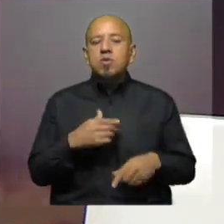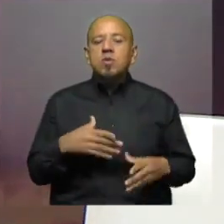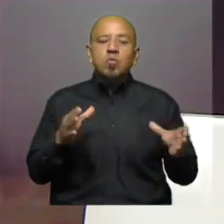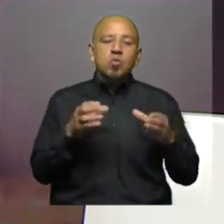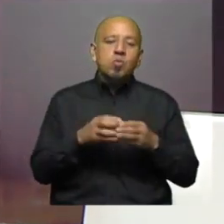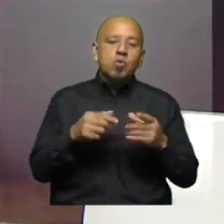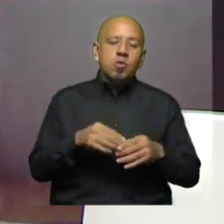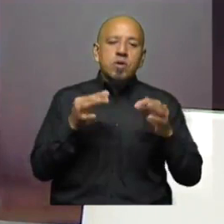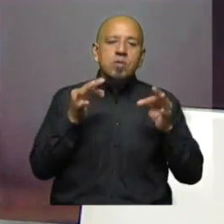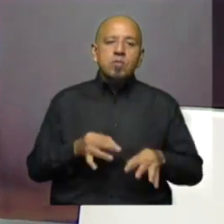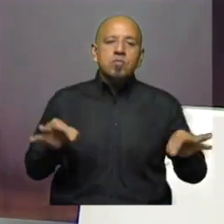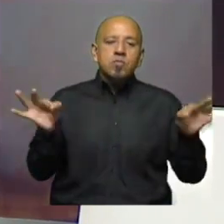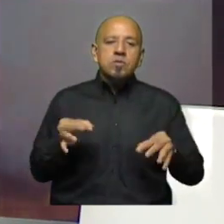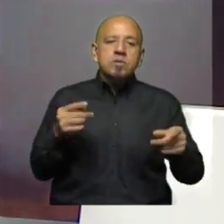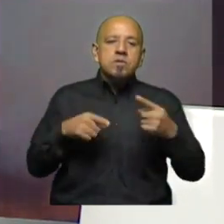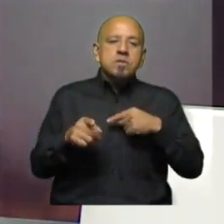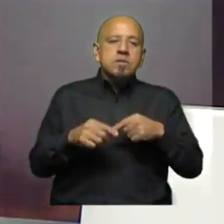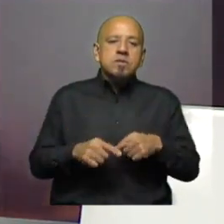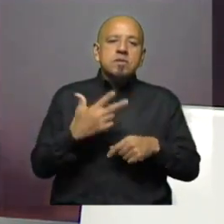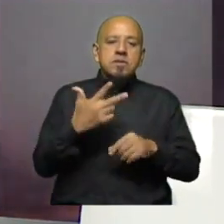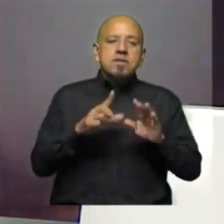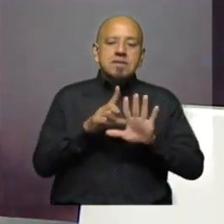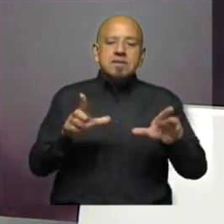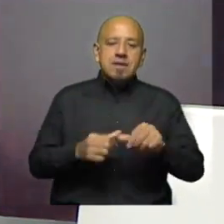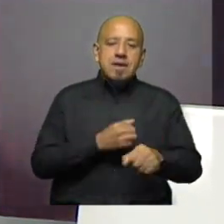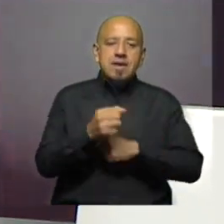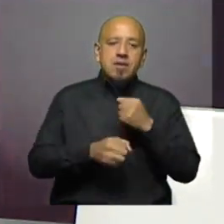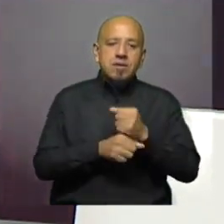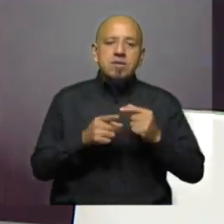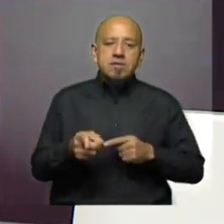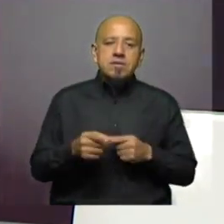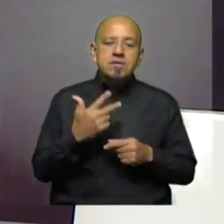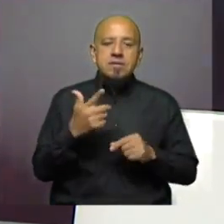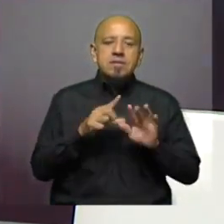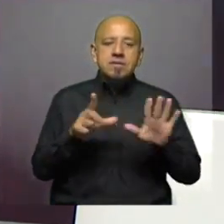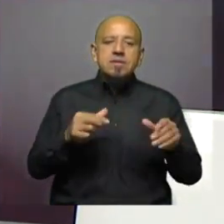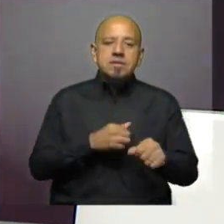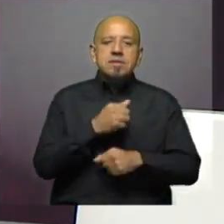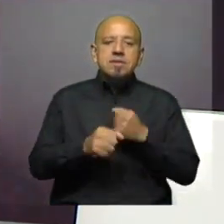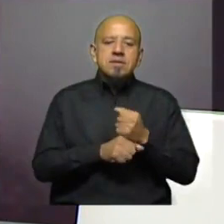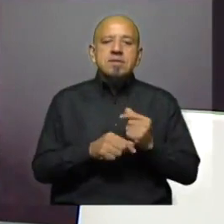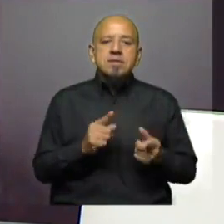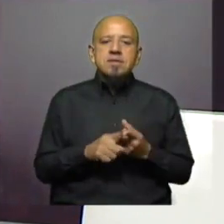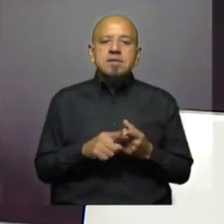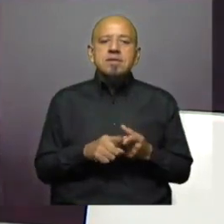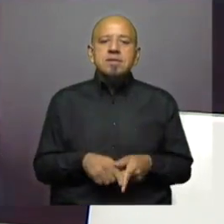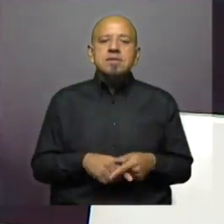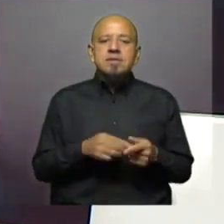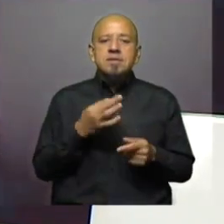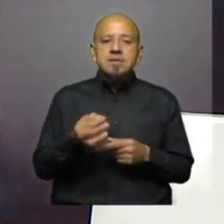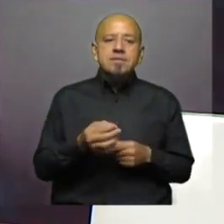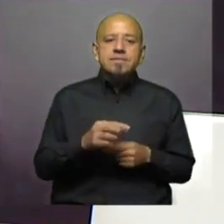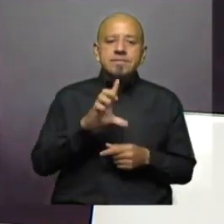histórica. Una banda histórica, 37 años tiene. Está cumpliendo 37 años. Qué maravilla. Estoy hablando de La